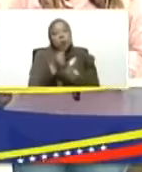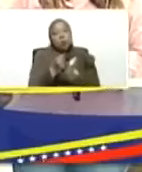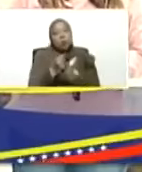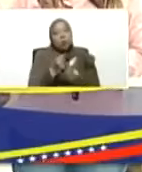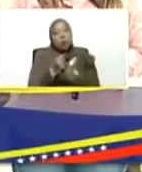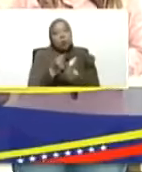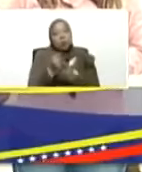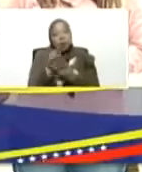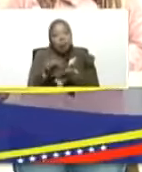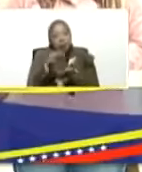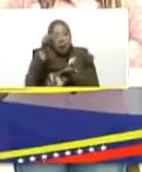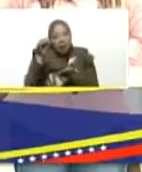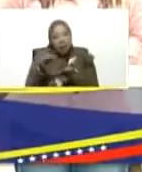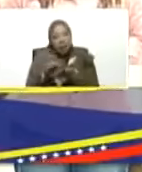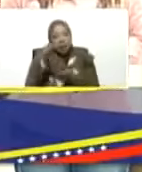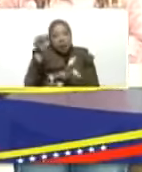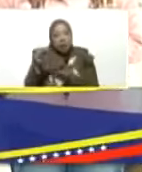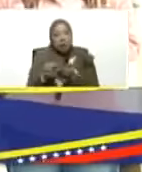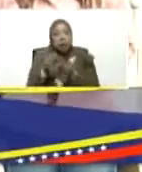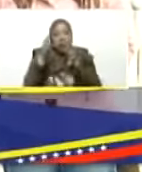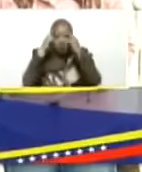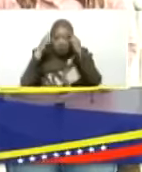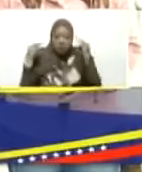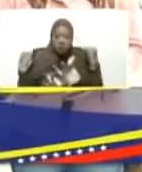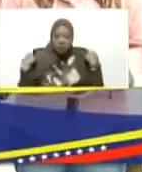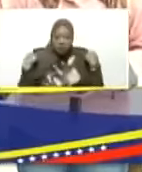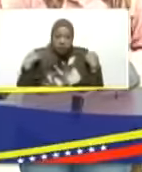esto? Tejida de la Virgen del Valle.